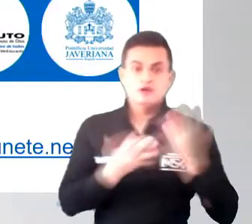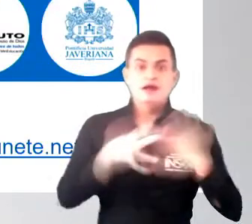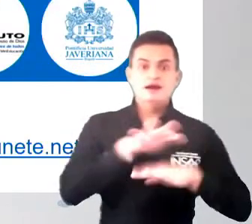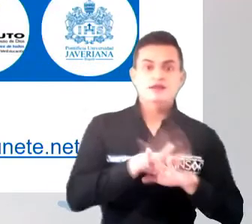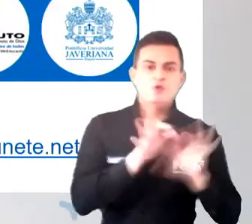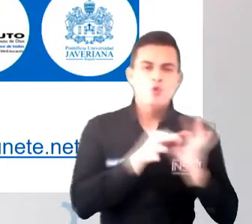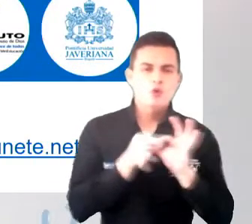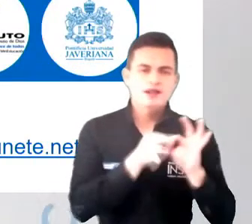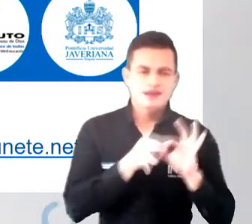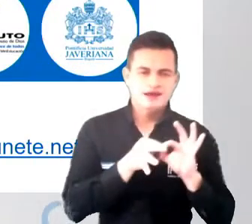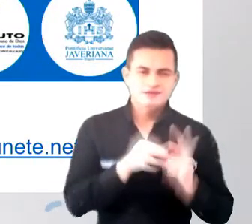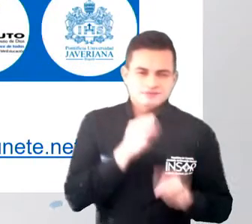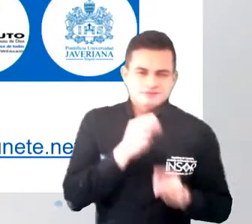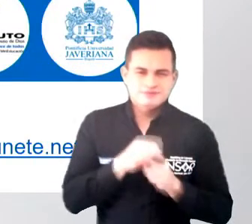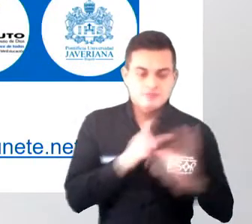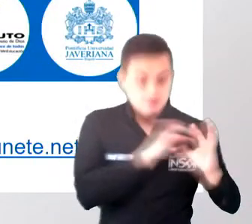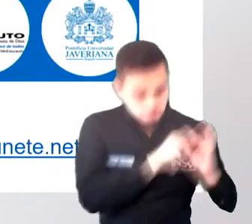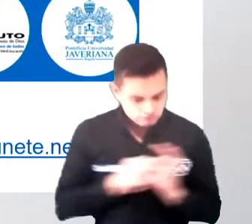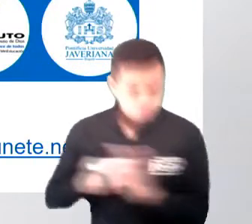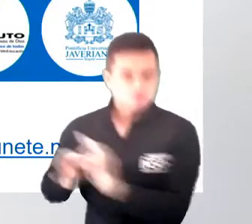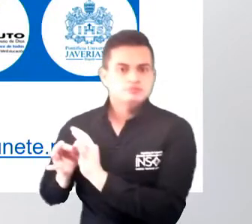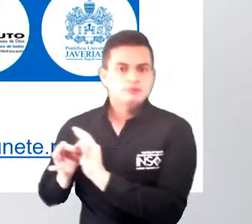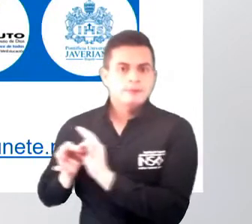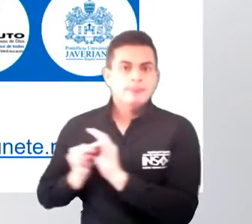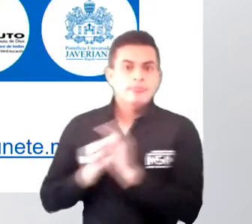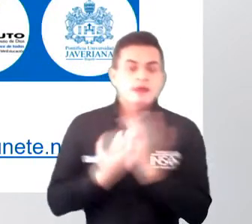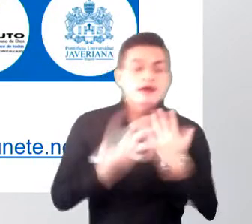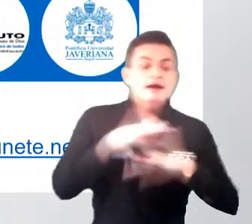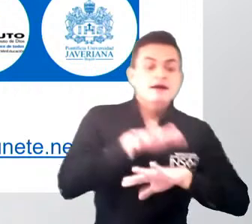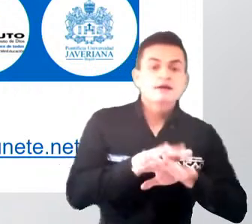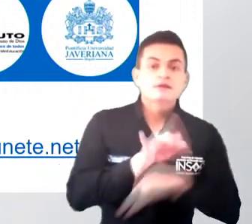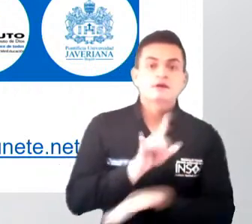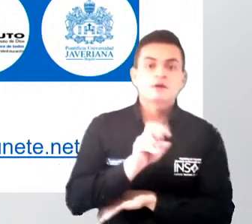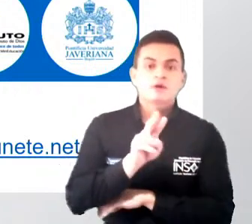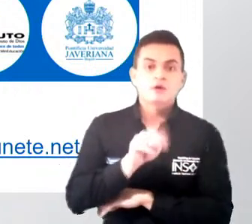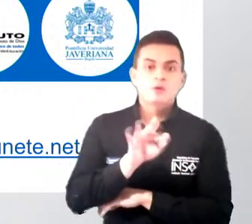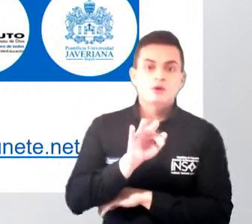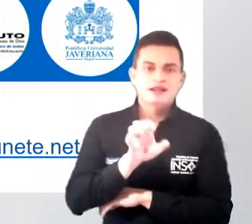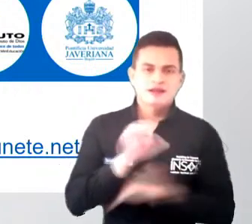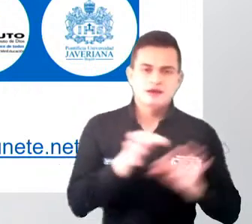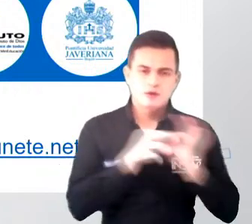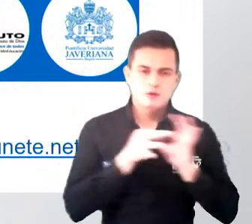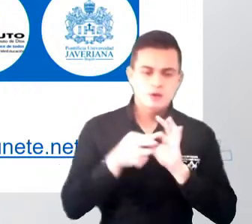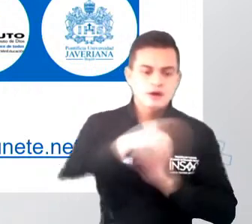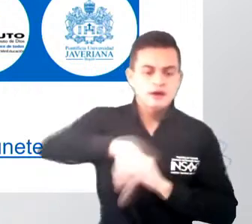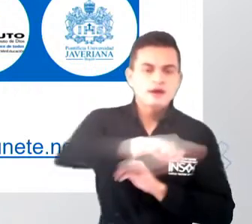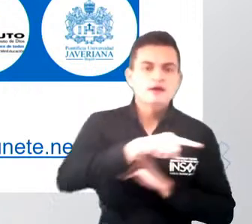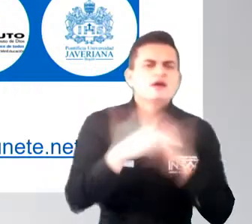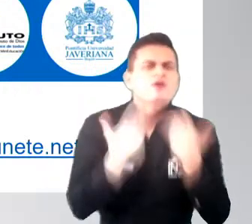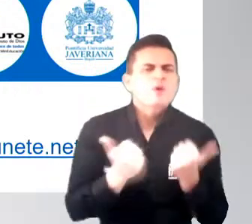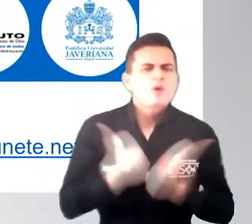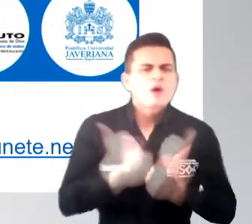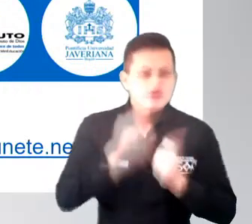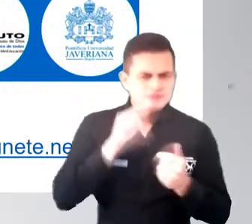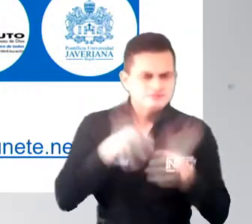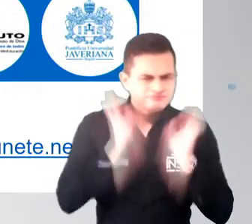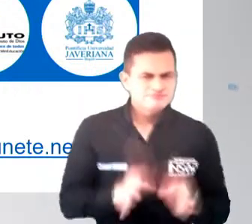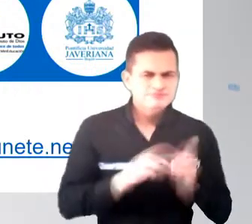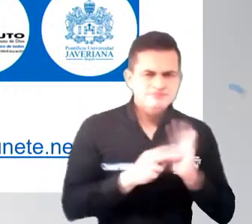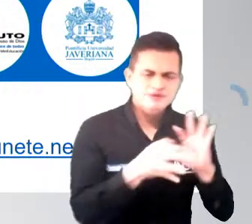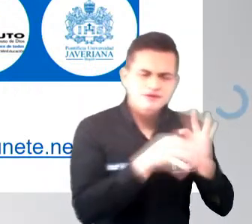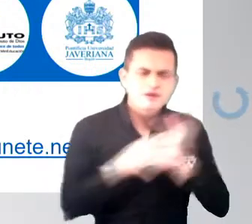Redúnete, yo quisiera que conozcamos qué es lo que nos une, porque es una